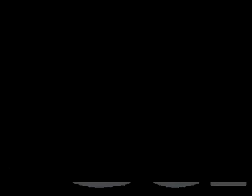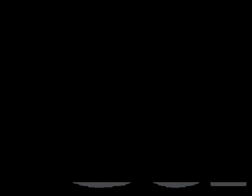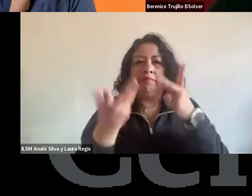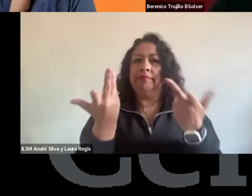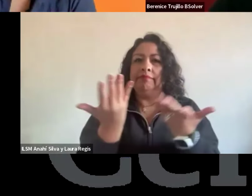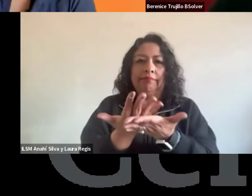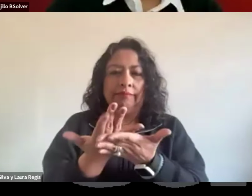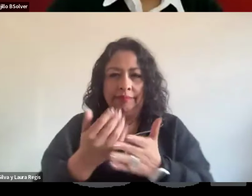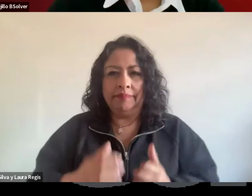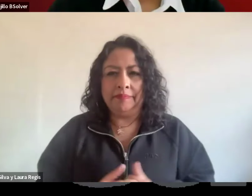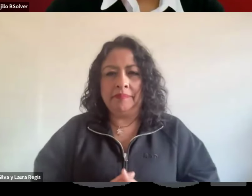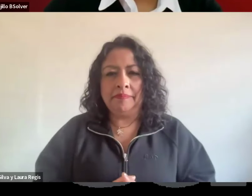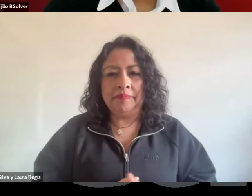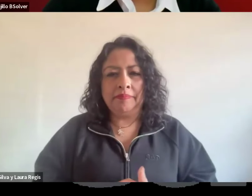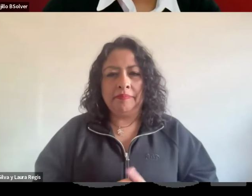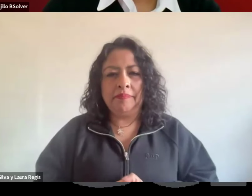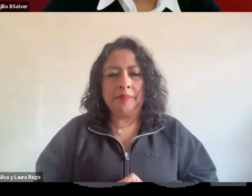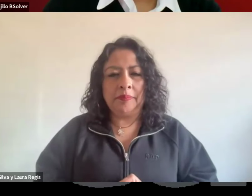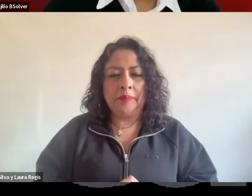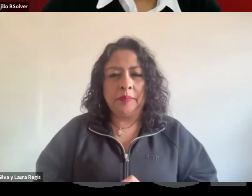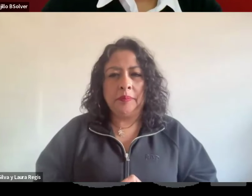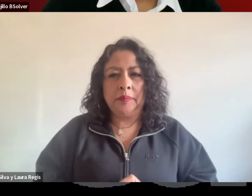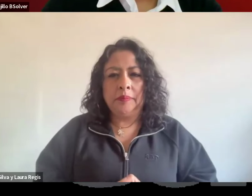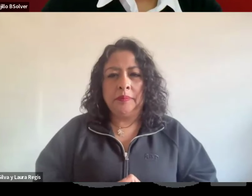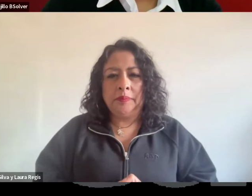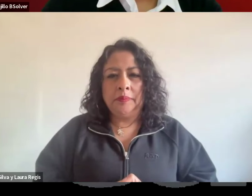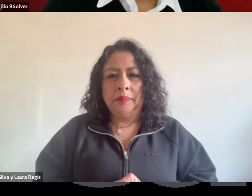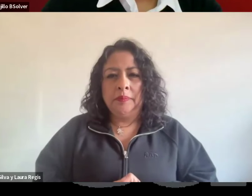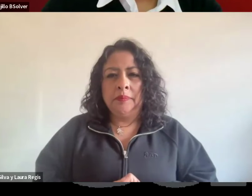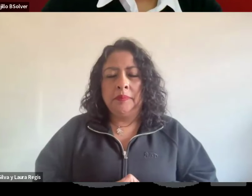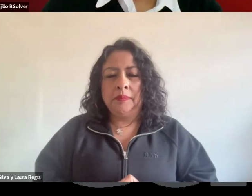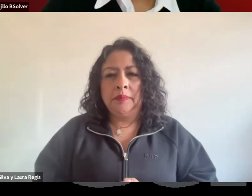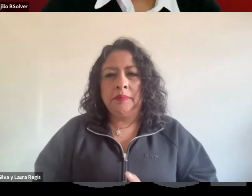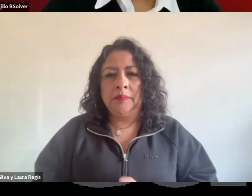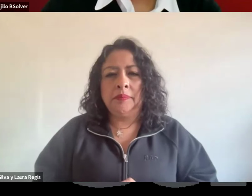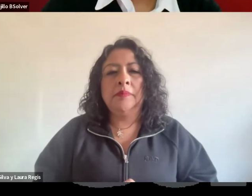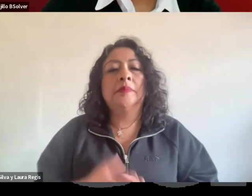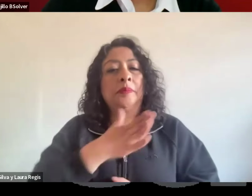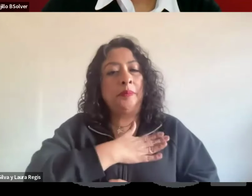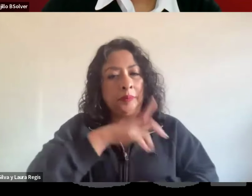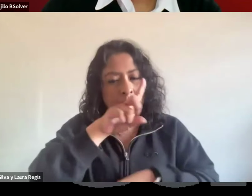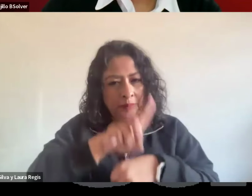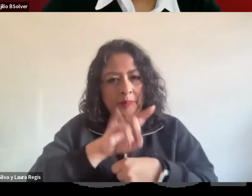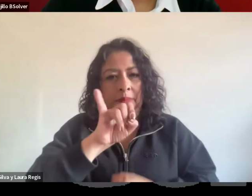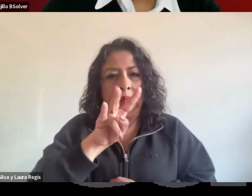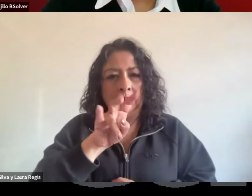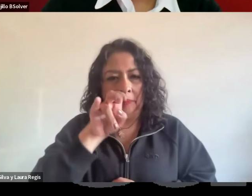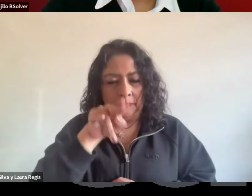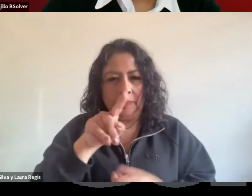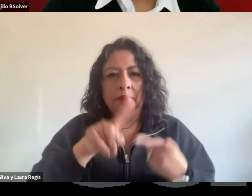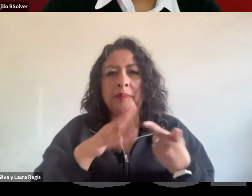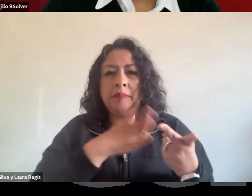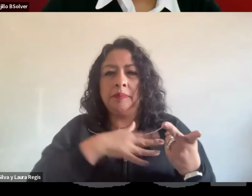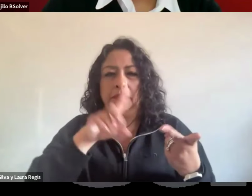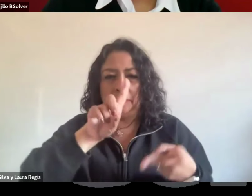esperada. Buenos días, Ivonne. Buenos días